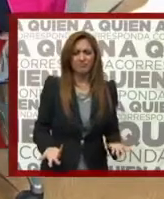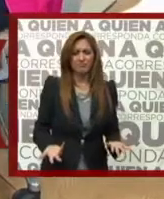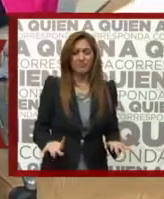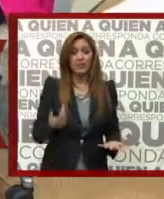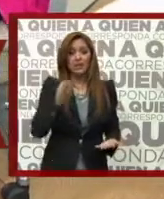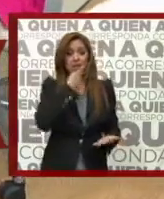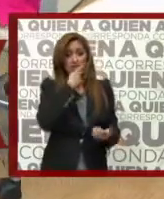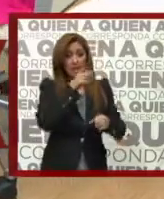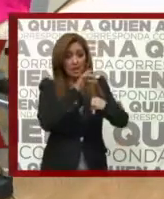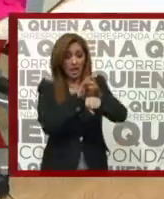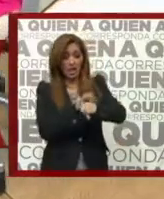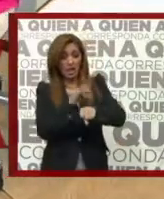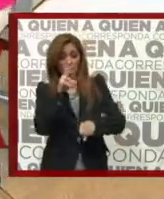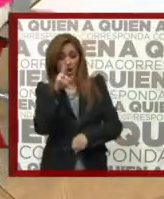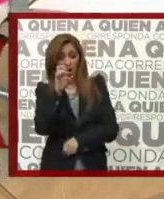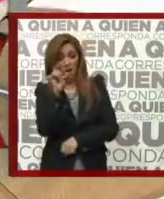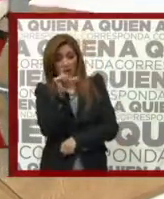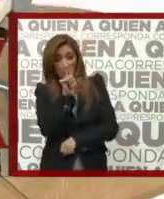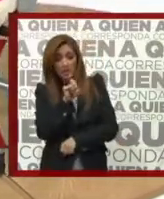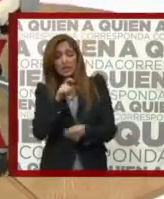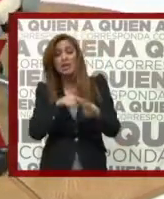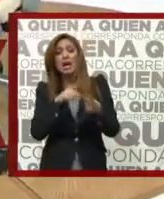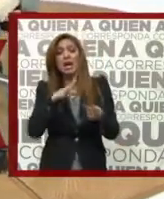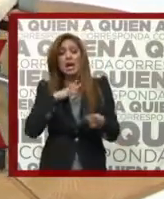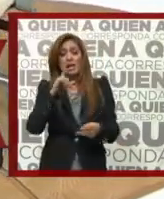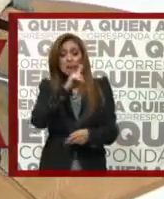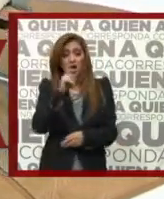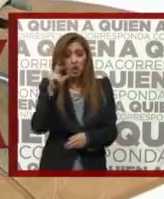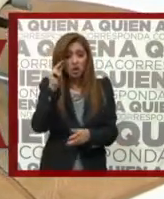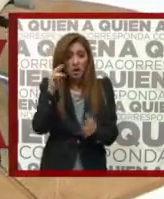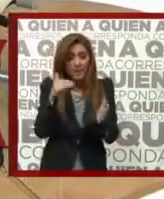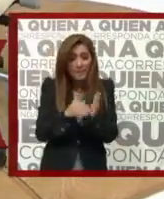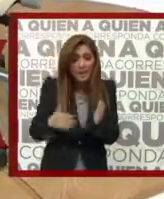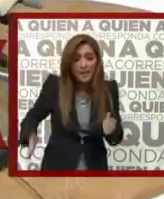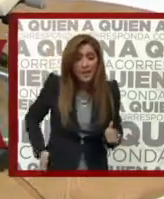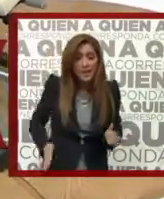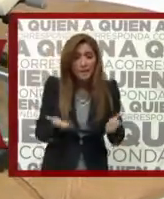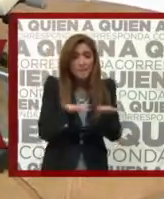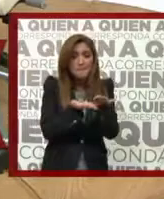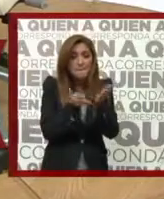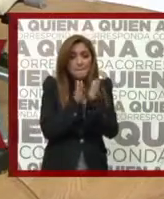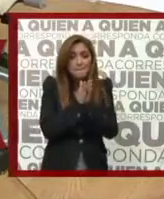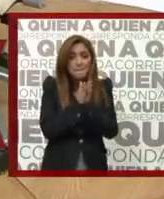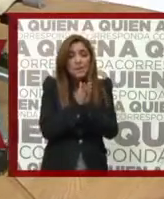un Rolex y cargo los 180 mil pesos en la cartera que siempre llevo. Y